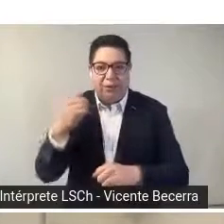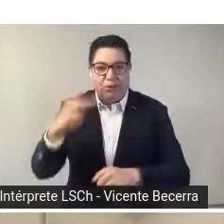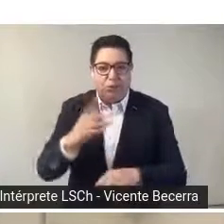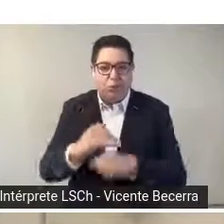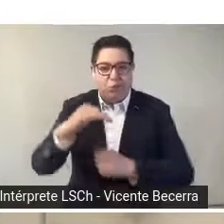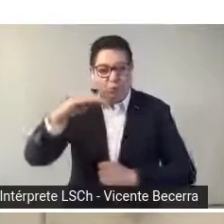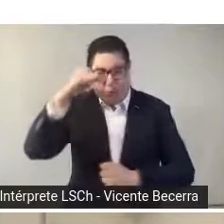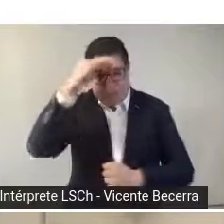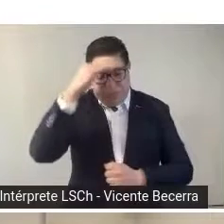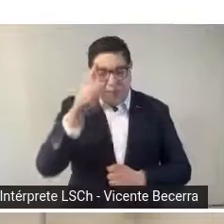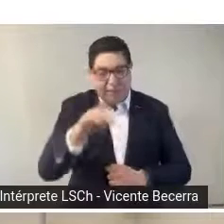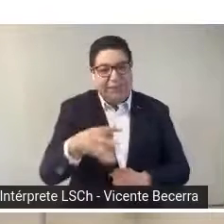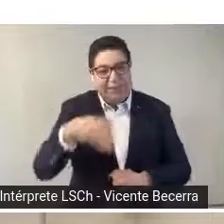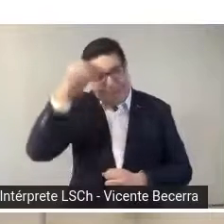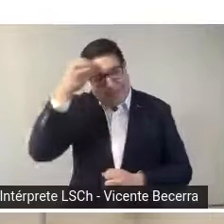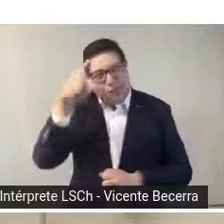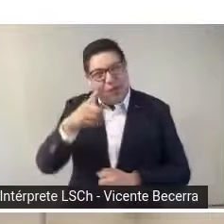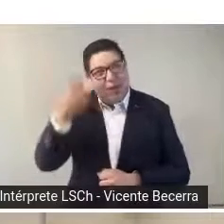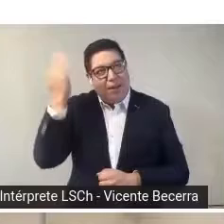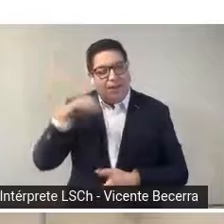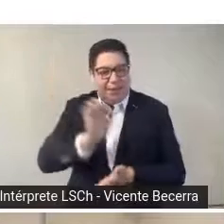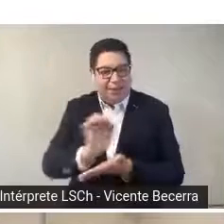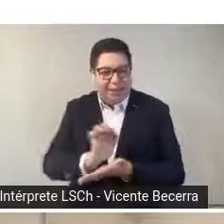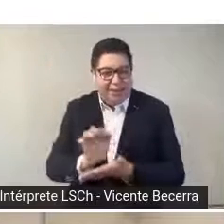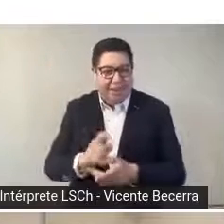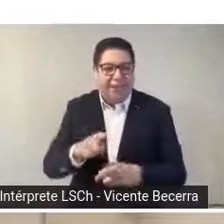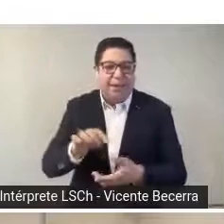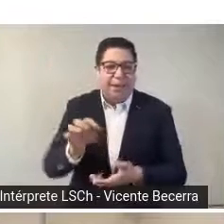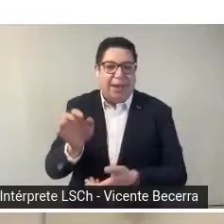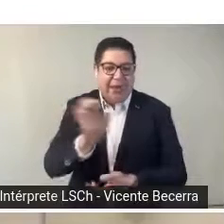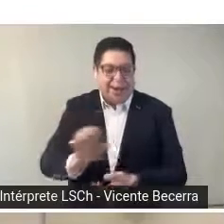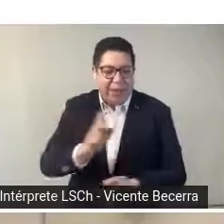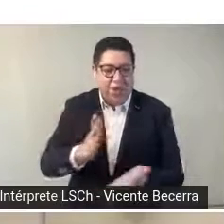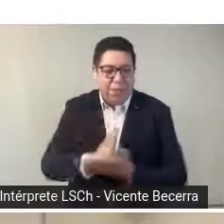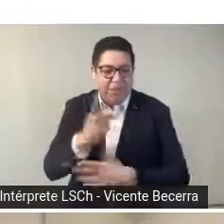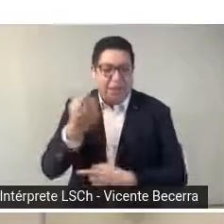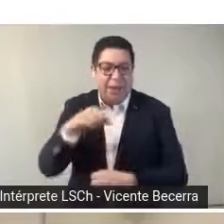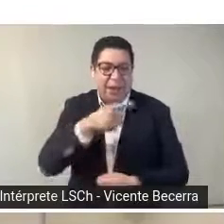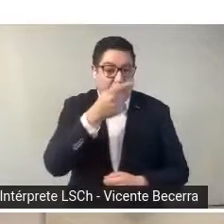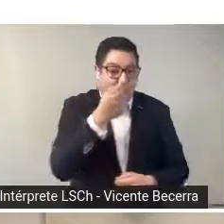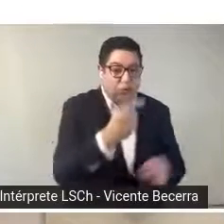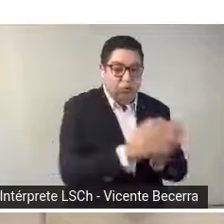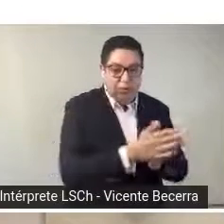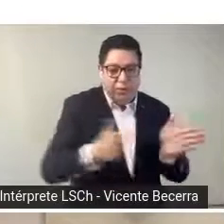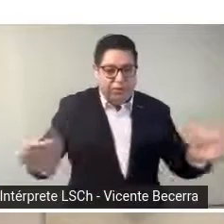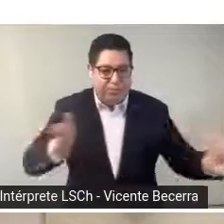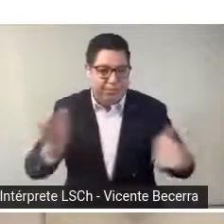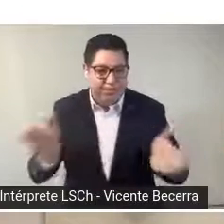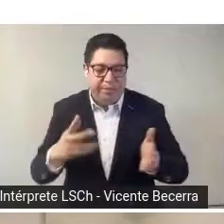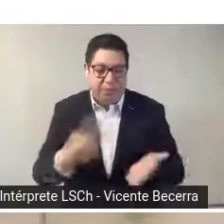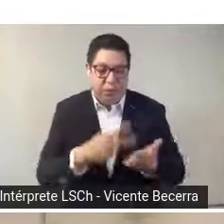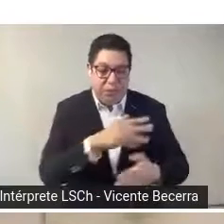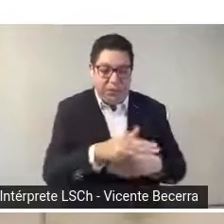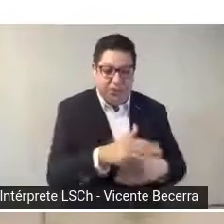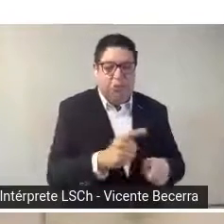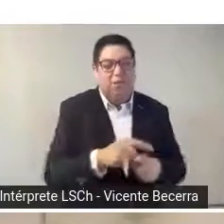que esto fue en enero del 2020, veníamos saliendo de octubre del 2019. Por